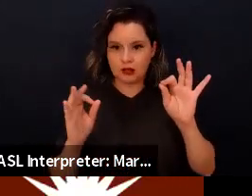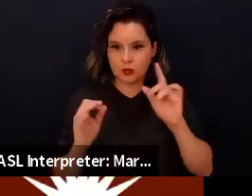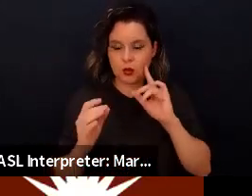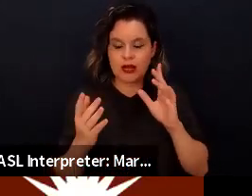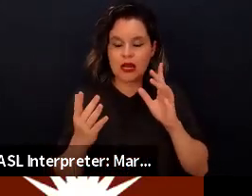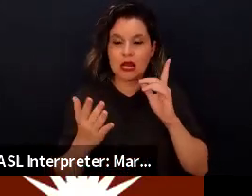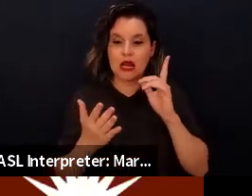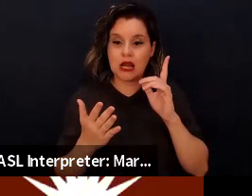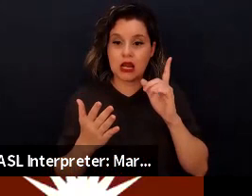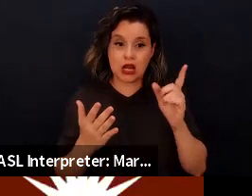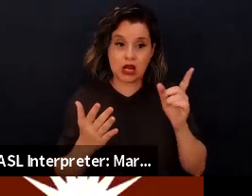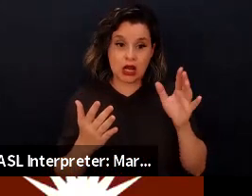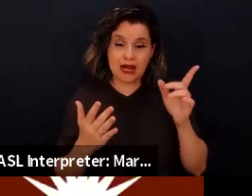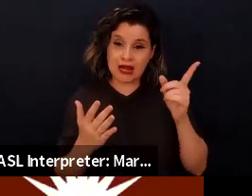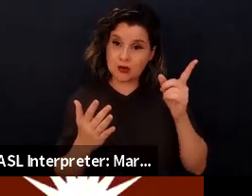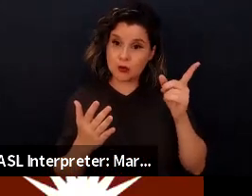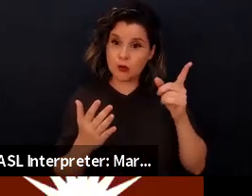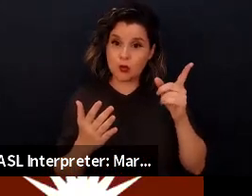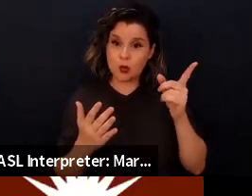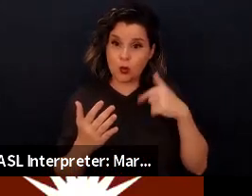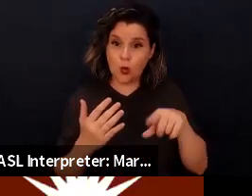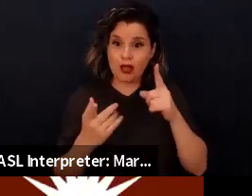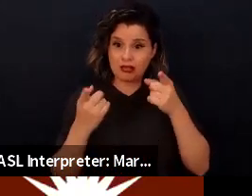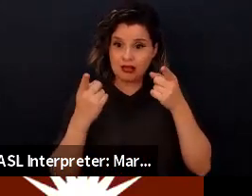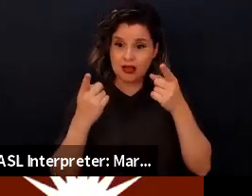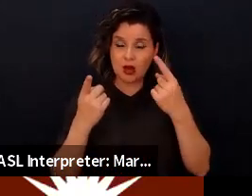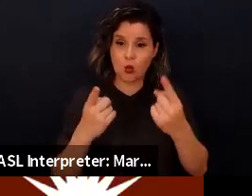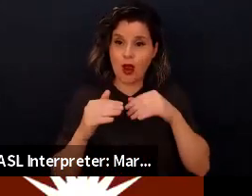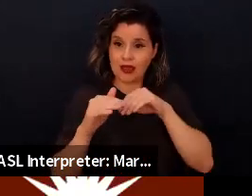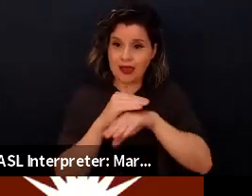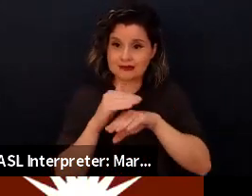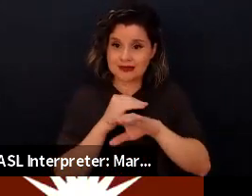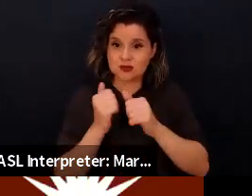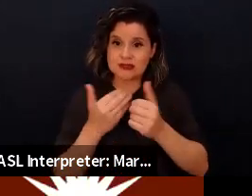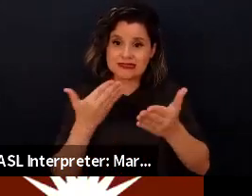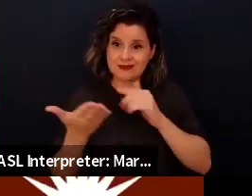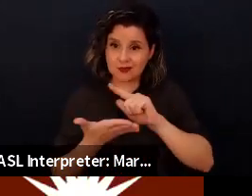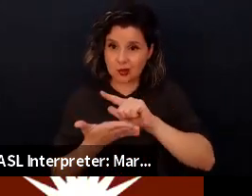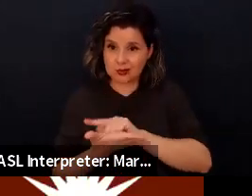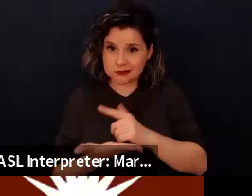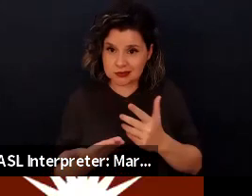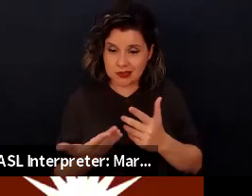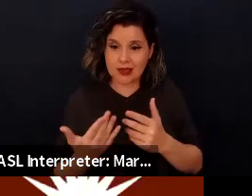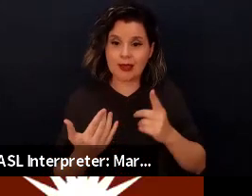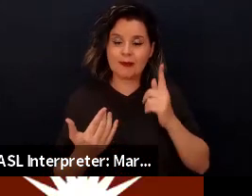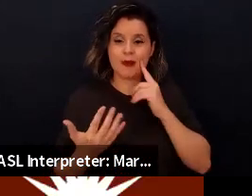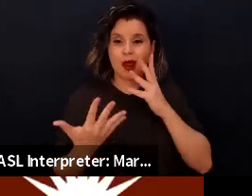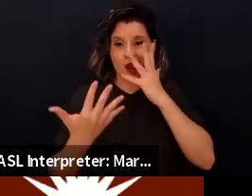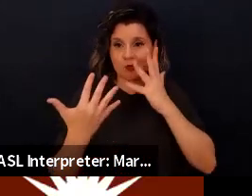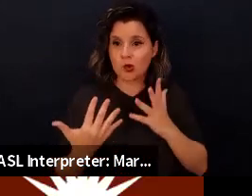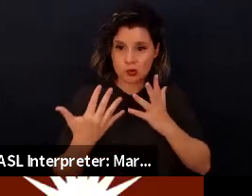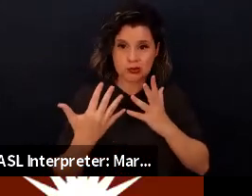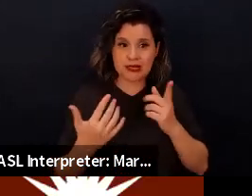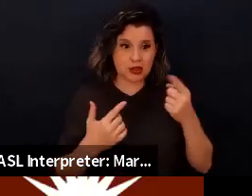lo que estos, mientras que ocurre un acceso a un servicio legal, pero desafortunadamente